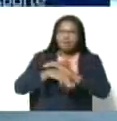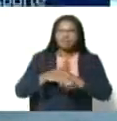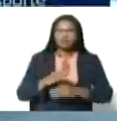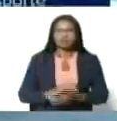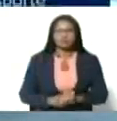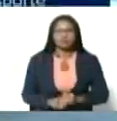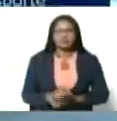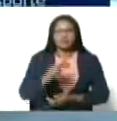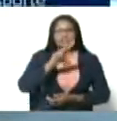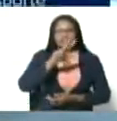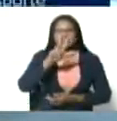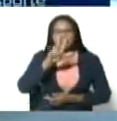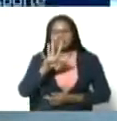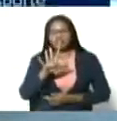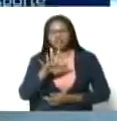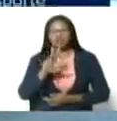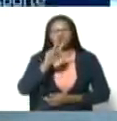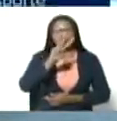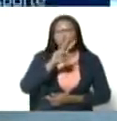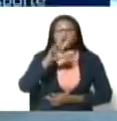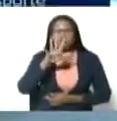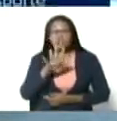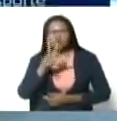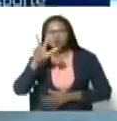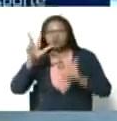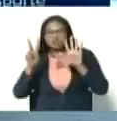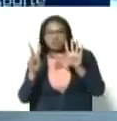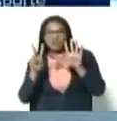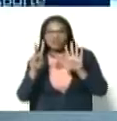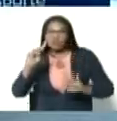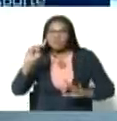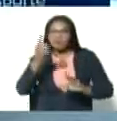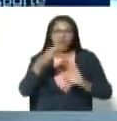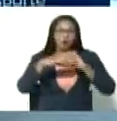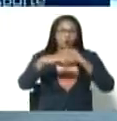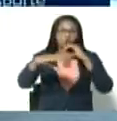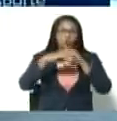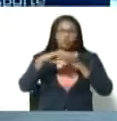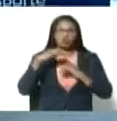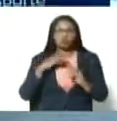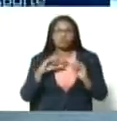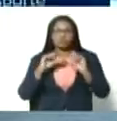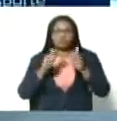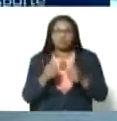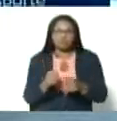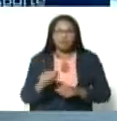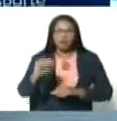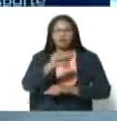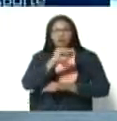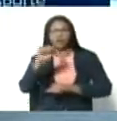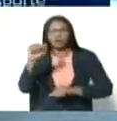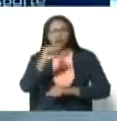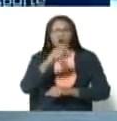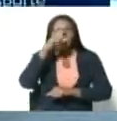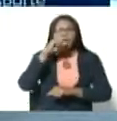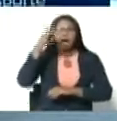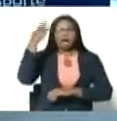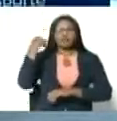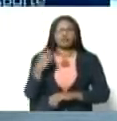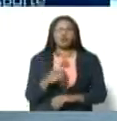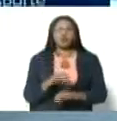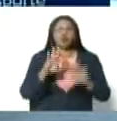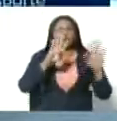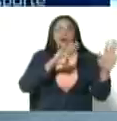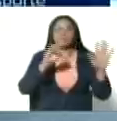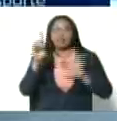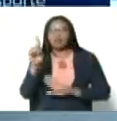357, 257, uno de los primeros autobuses que manejé en aquel año 91, hace